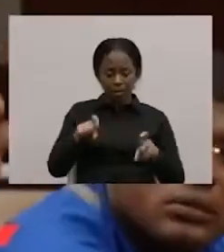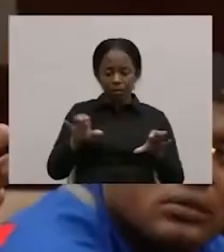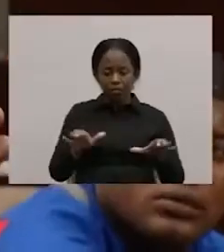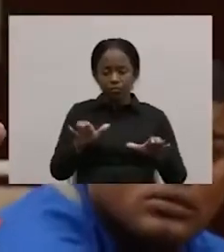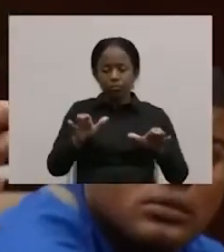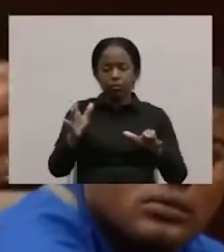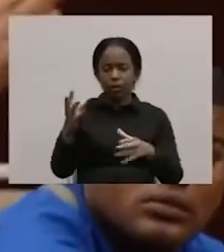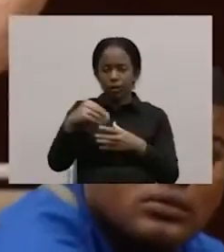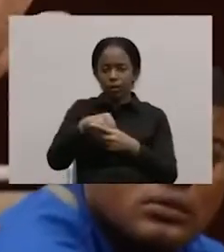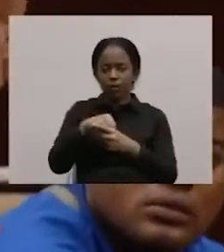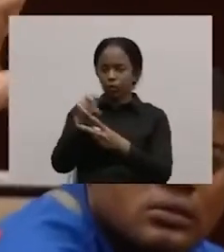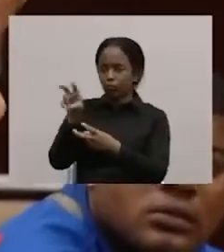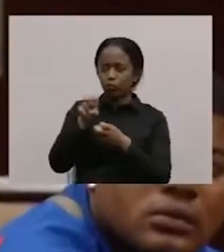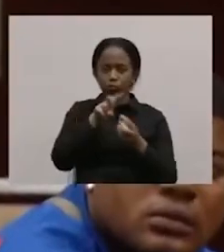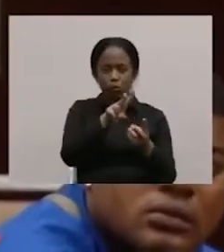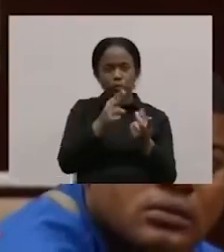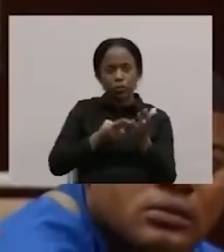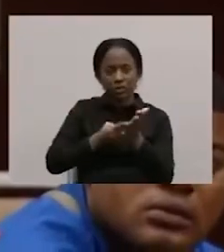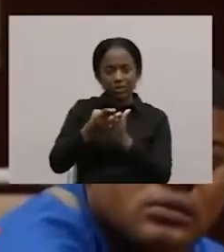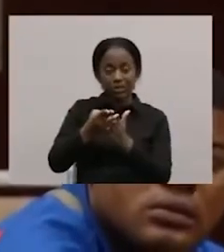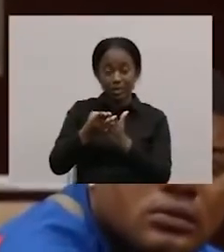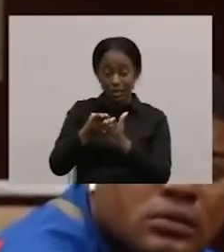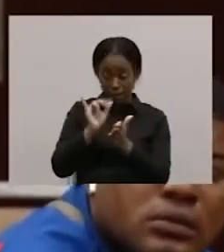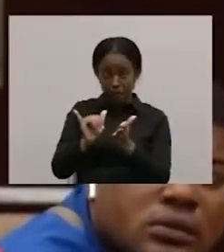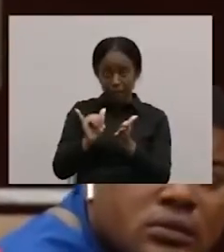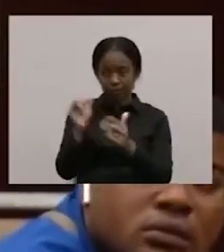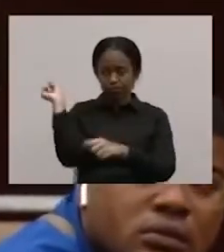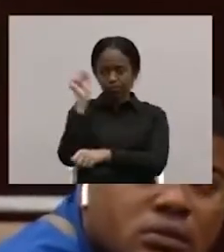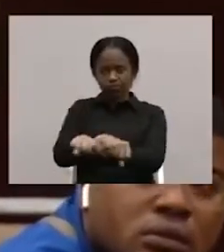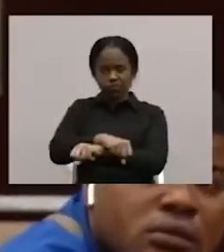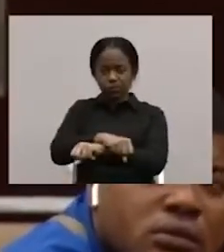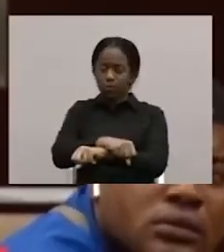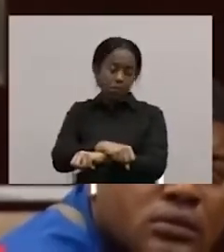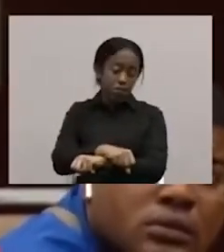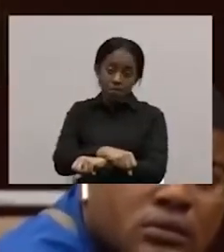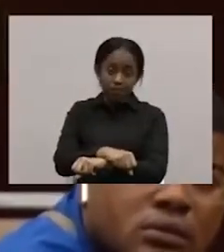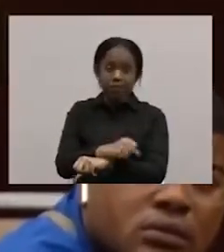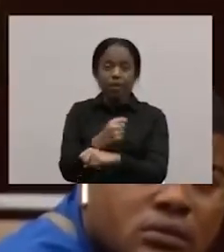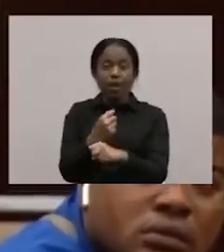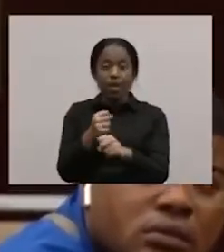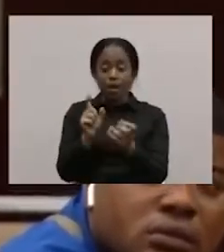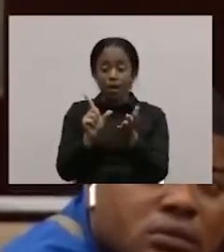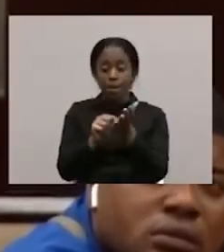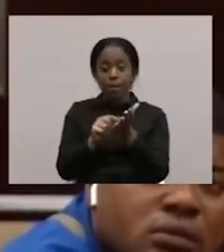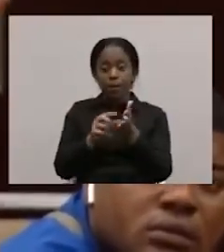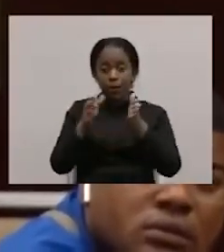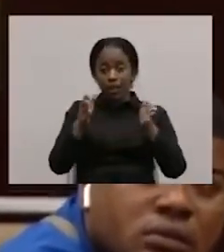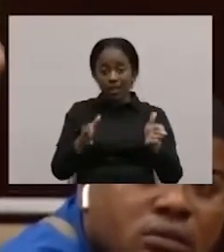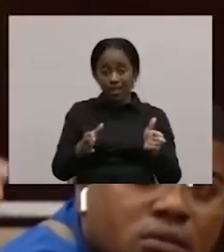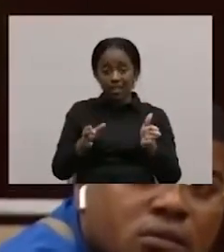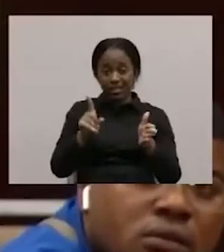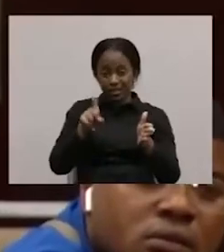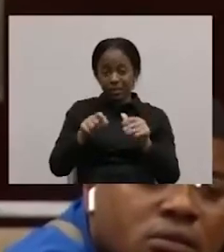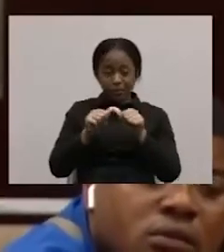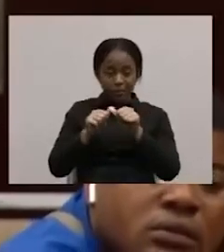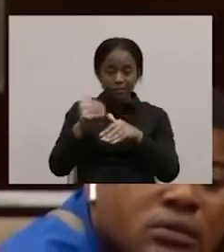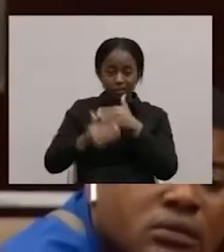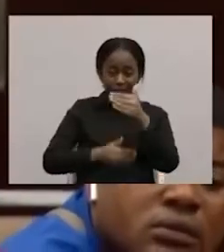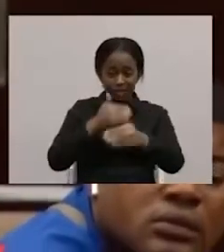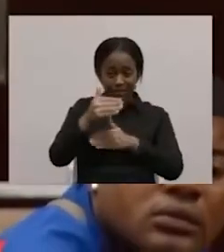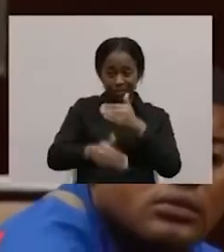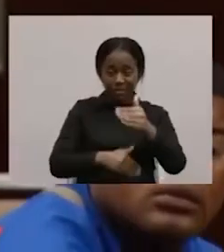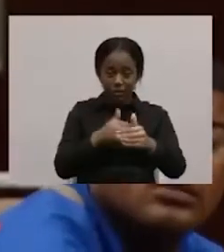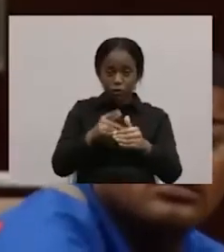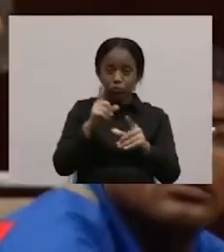la verdad? La que nadie puede derrotar. Y el periodismo tiene que seguir en esta etapa tan compleja de la